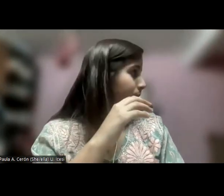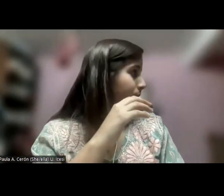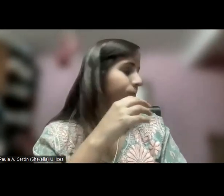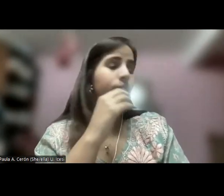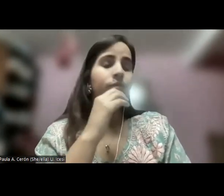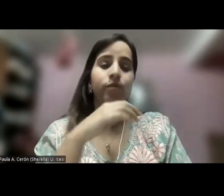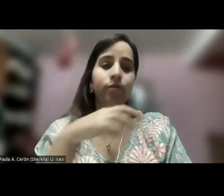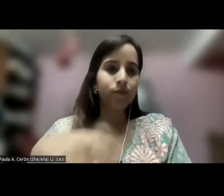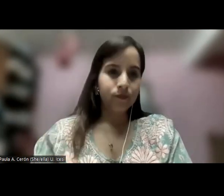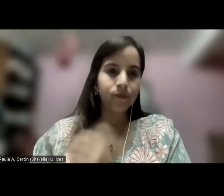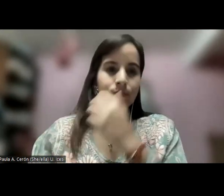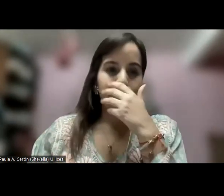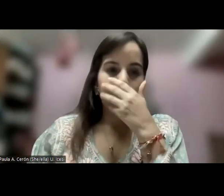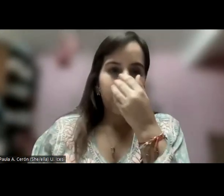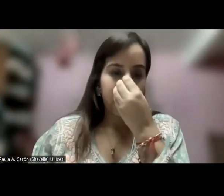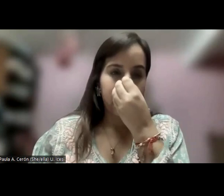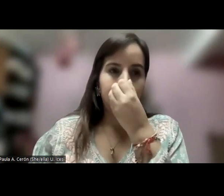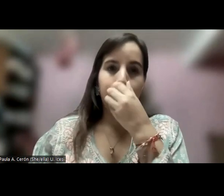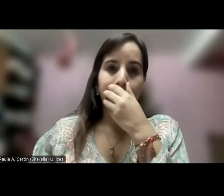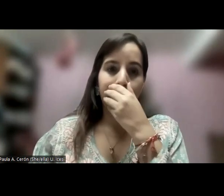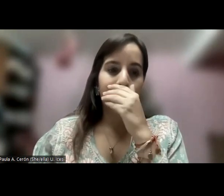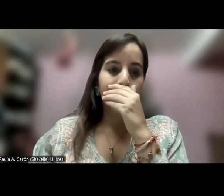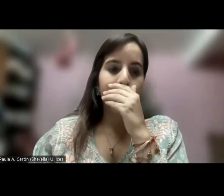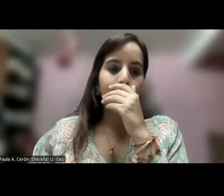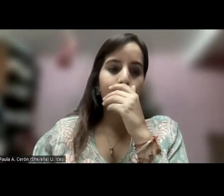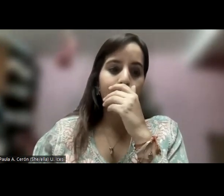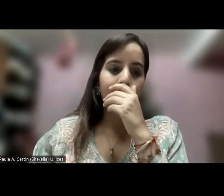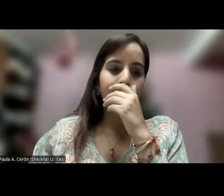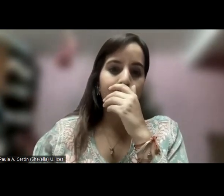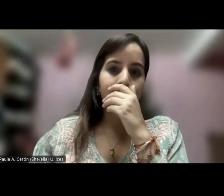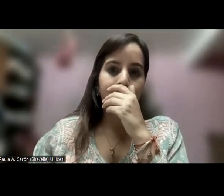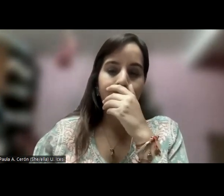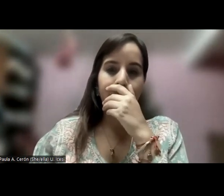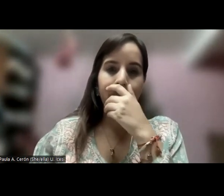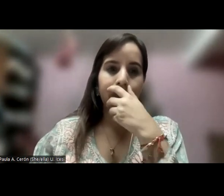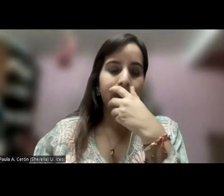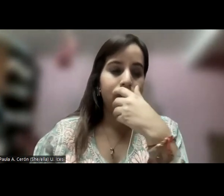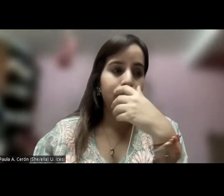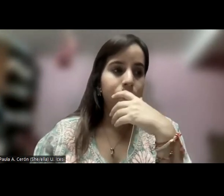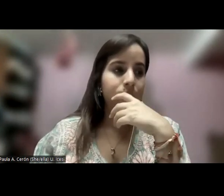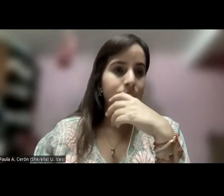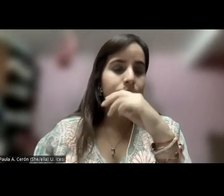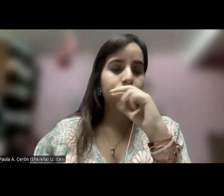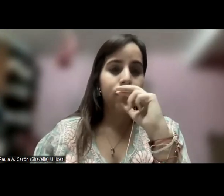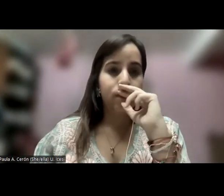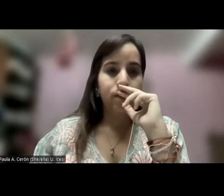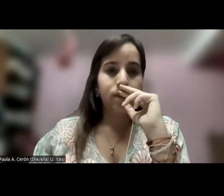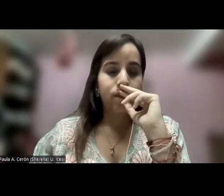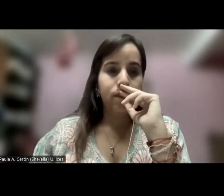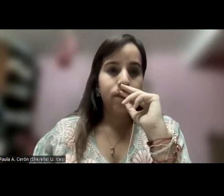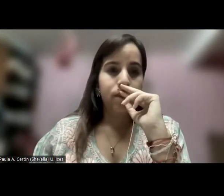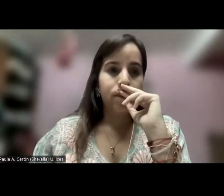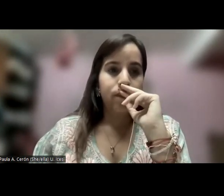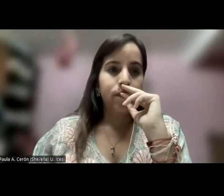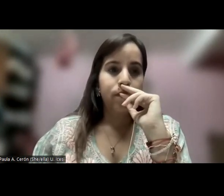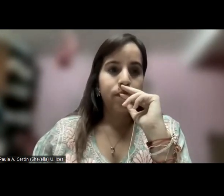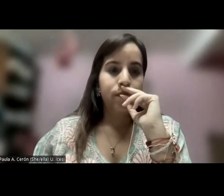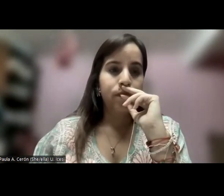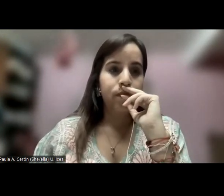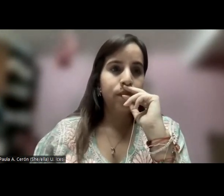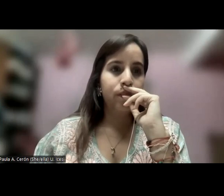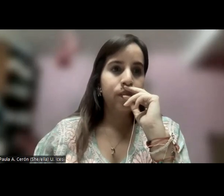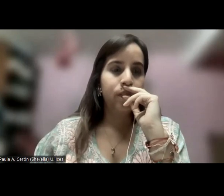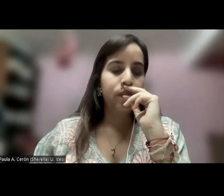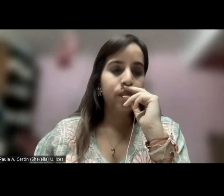dice que son los hombres los que deben eh recibir este tipo de de programas por ejemplo no pero Entonces